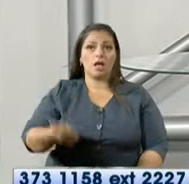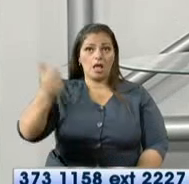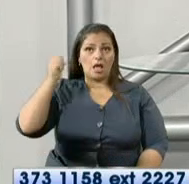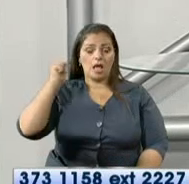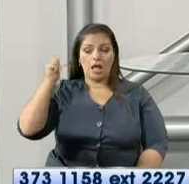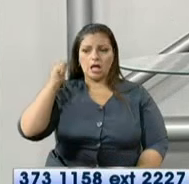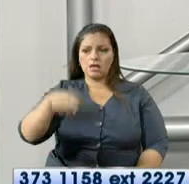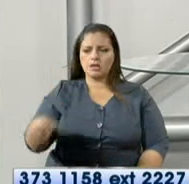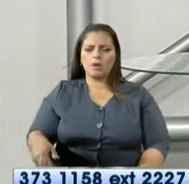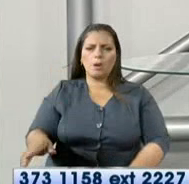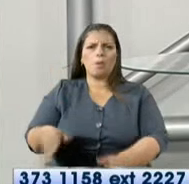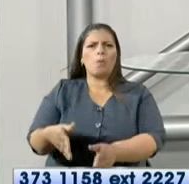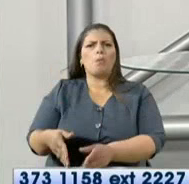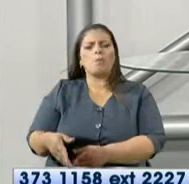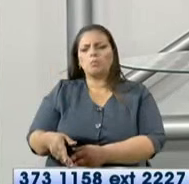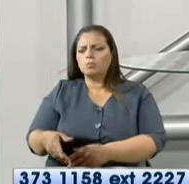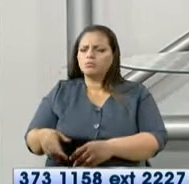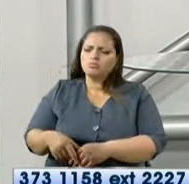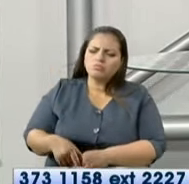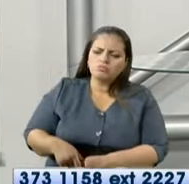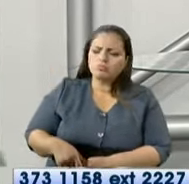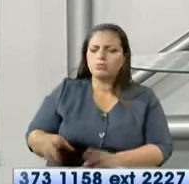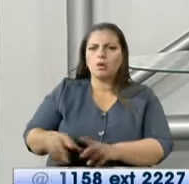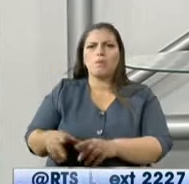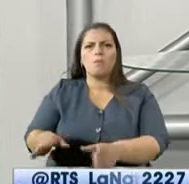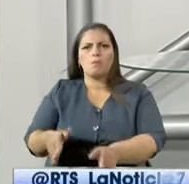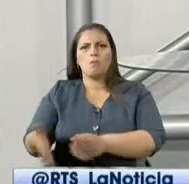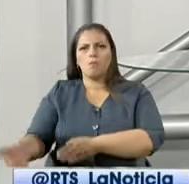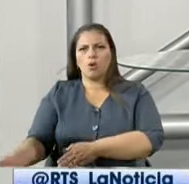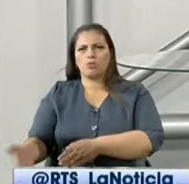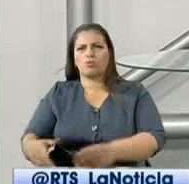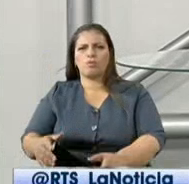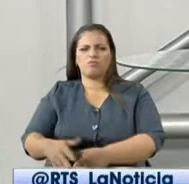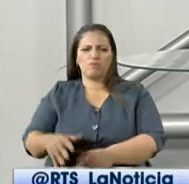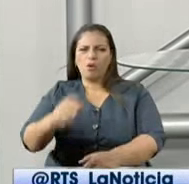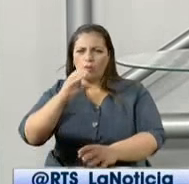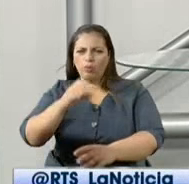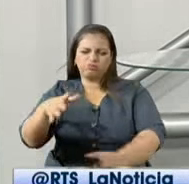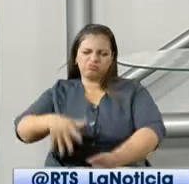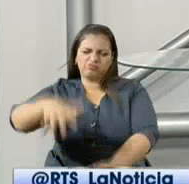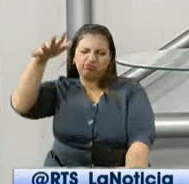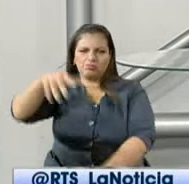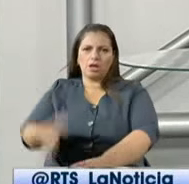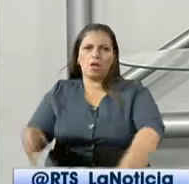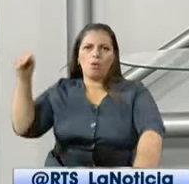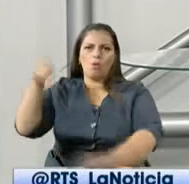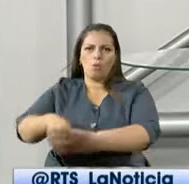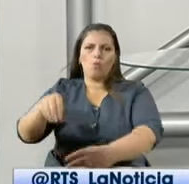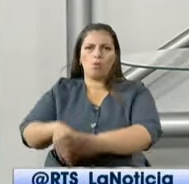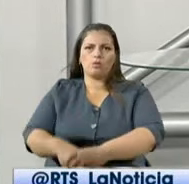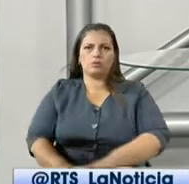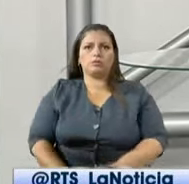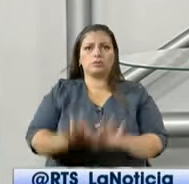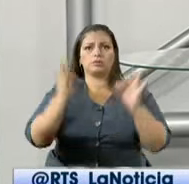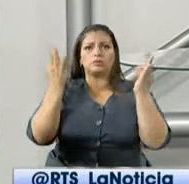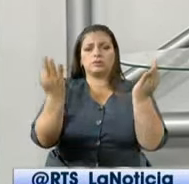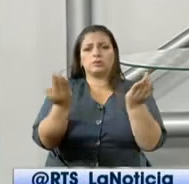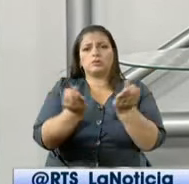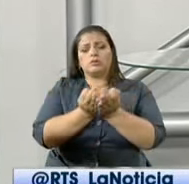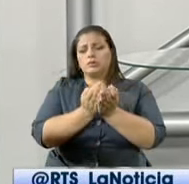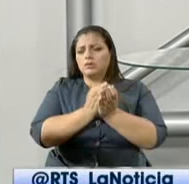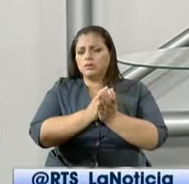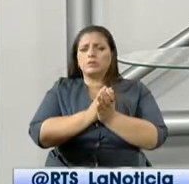Velaron su cadáver y exigen a las autoridades que se esclarezca este crimen, que los autores sean lo más